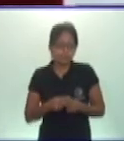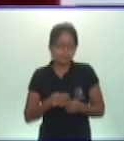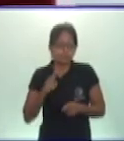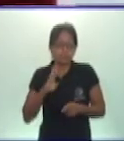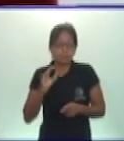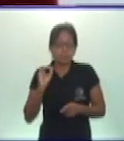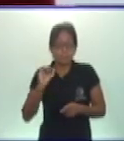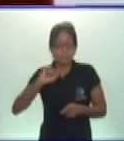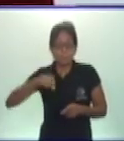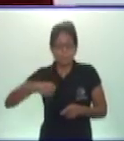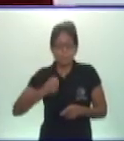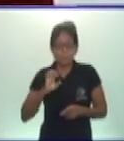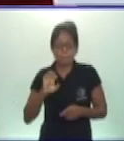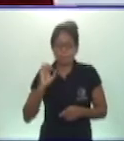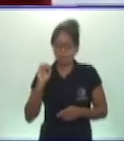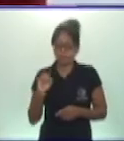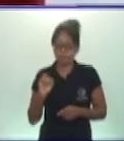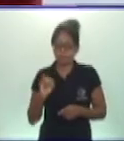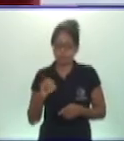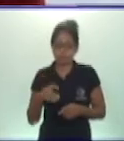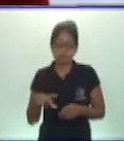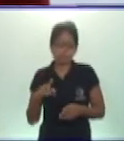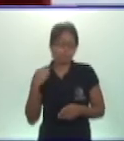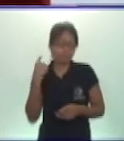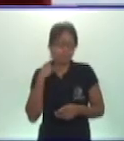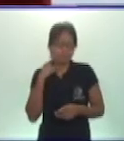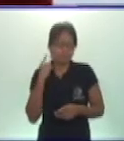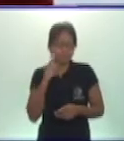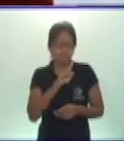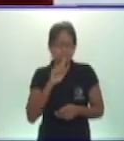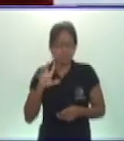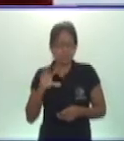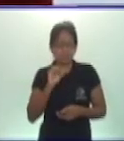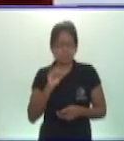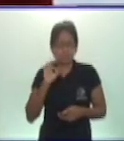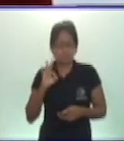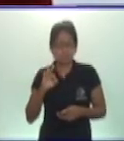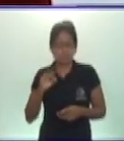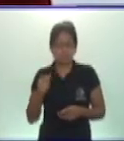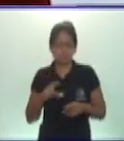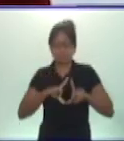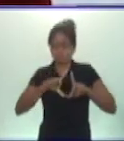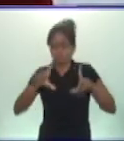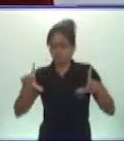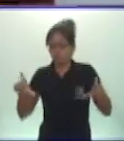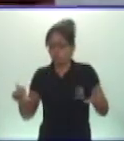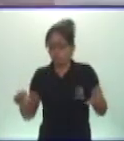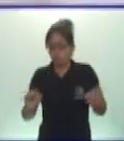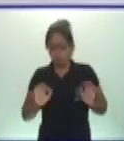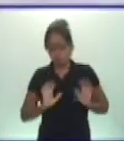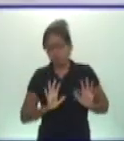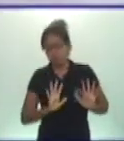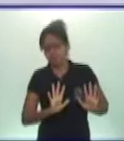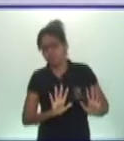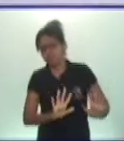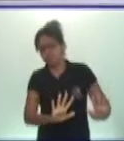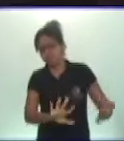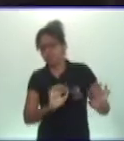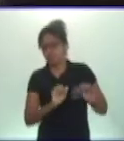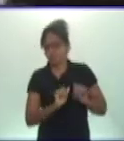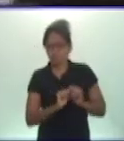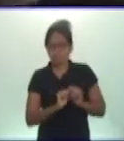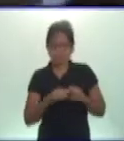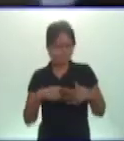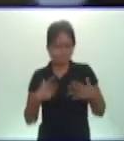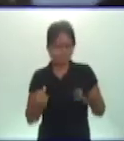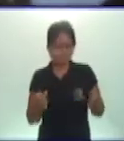decir, hacia 1508, después de haber sido Cuba abandonada durante mucho tiempo tras el mal llamado